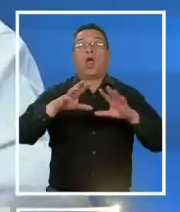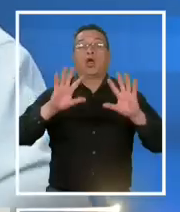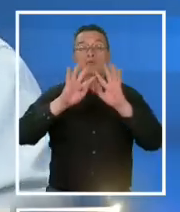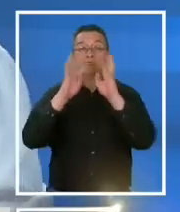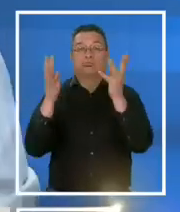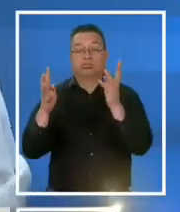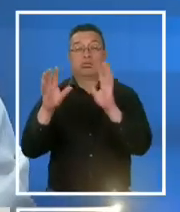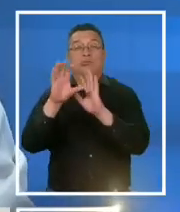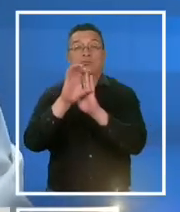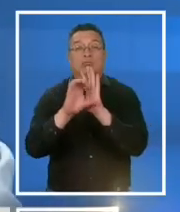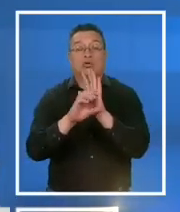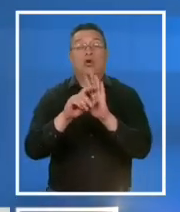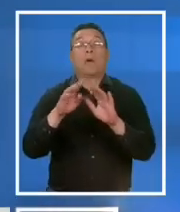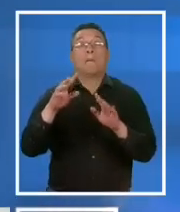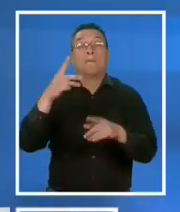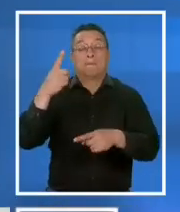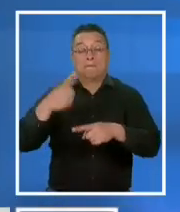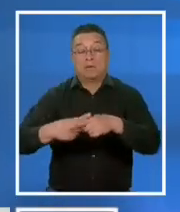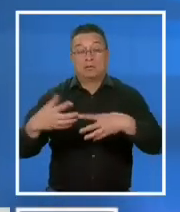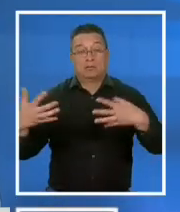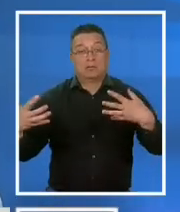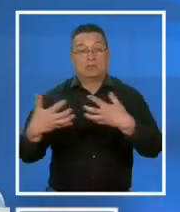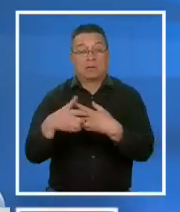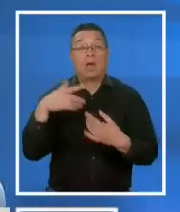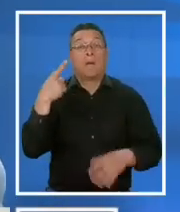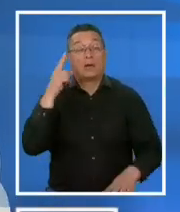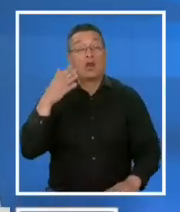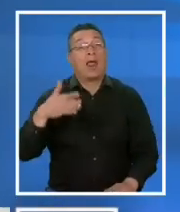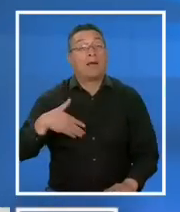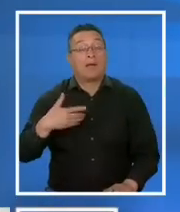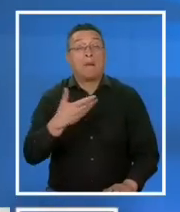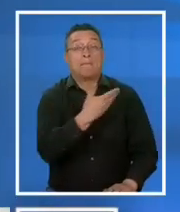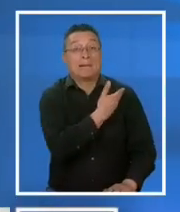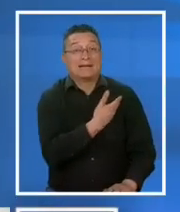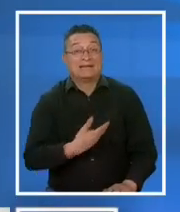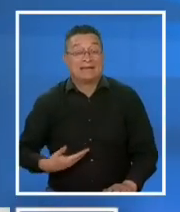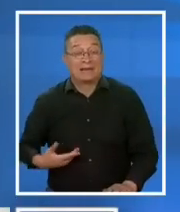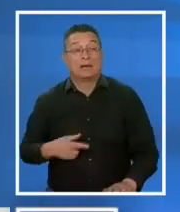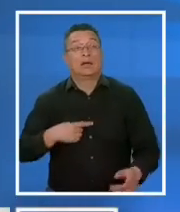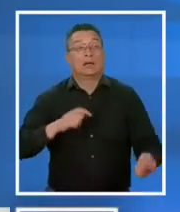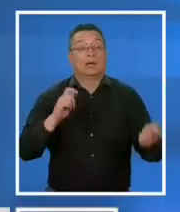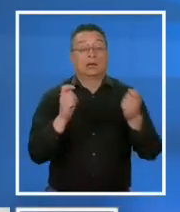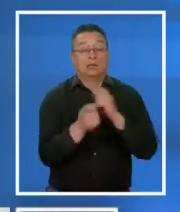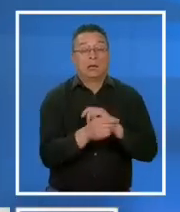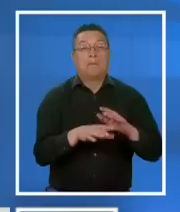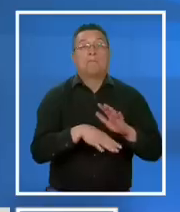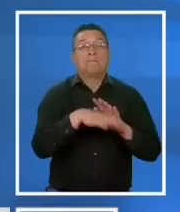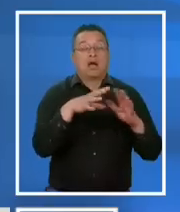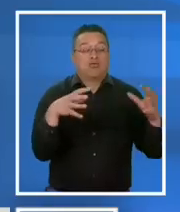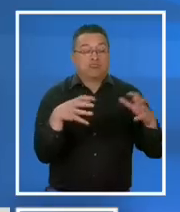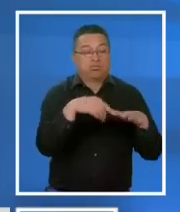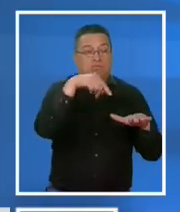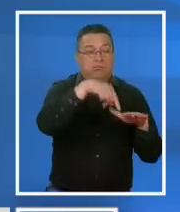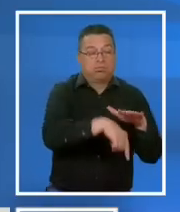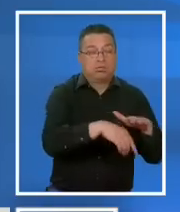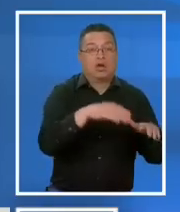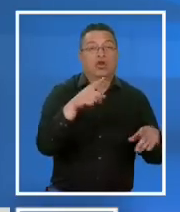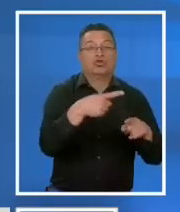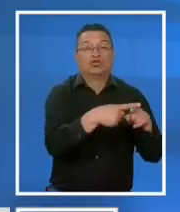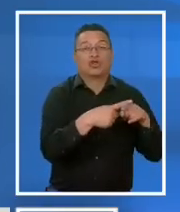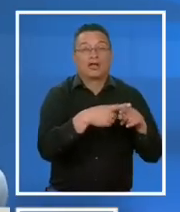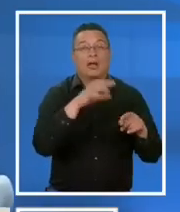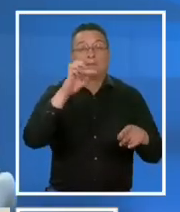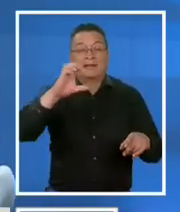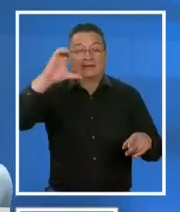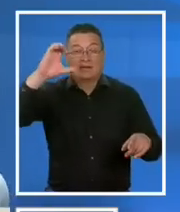qué les pasó que ahora al final el presidente Lamentablemente se pasó a los sectores más radicales de su coalición que son convergencia social